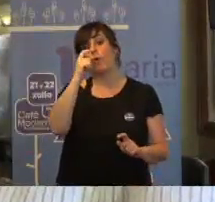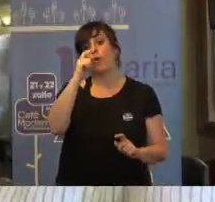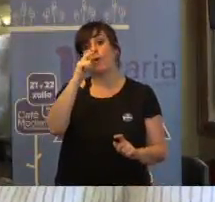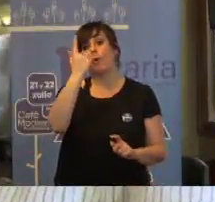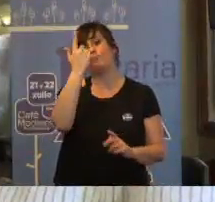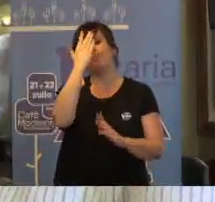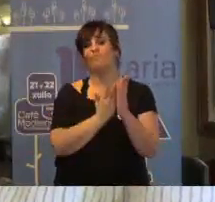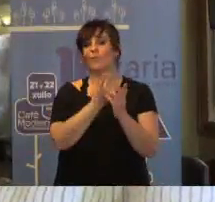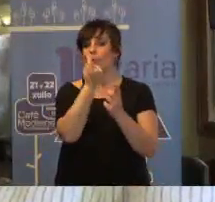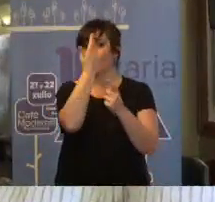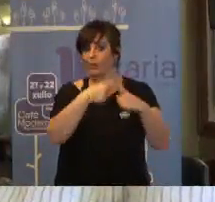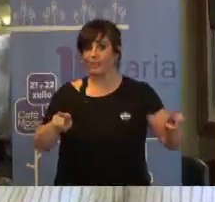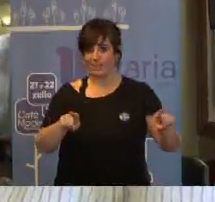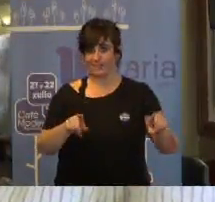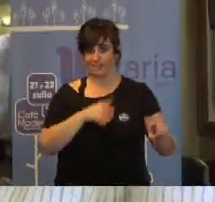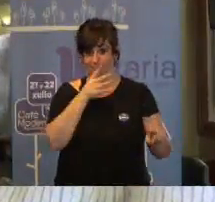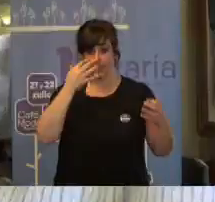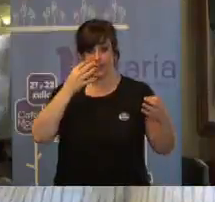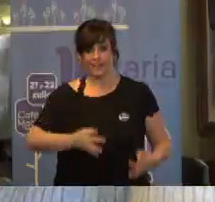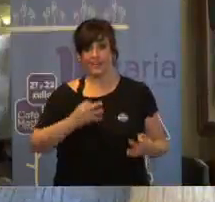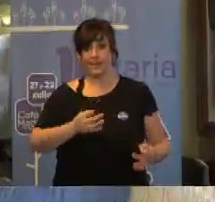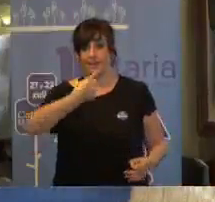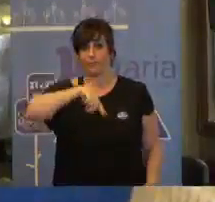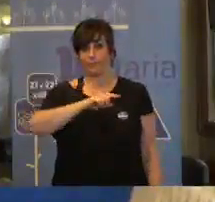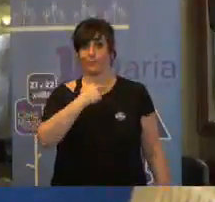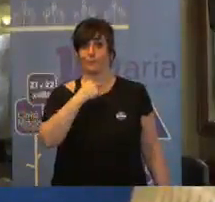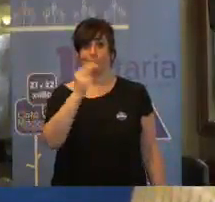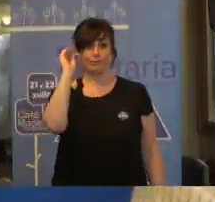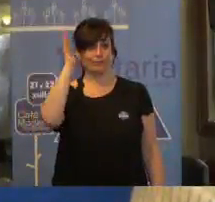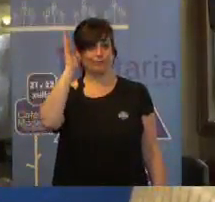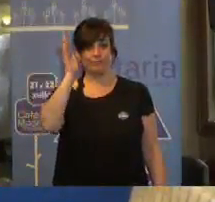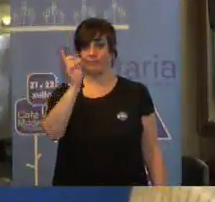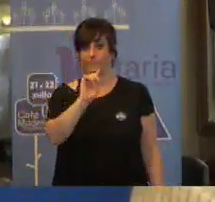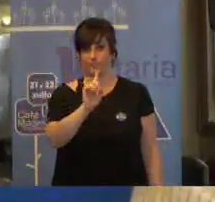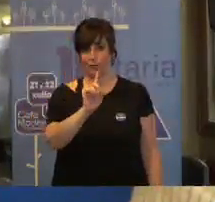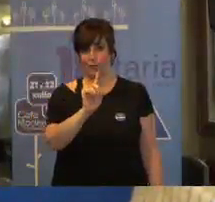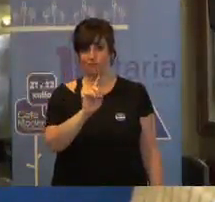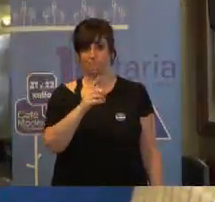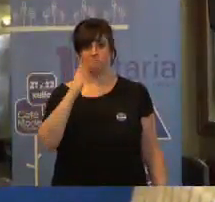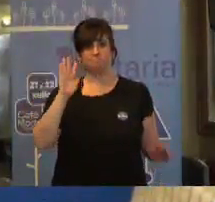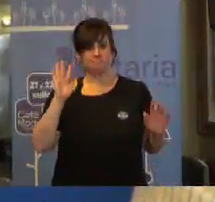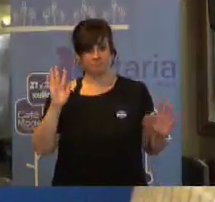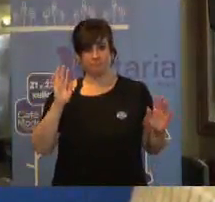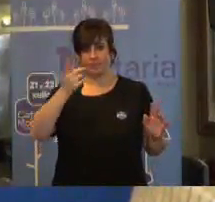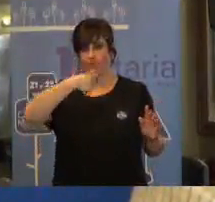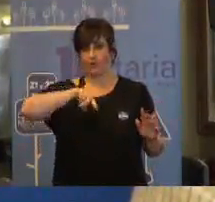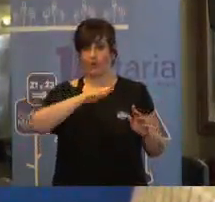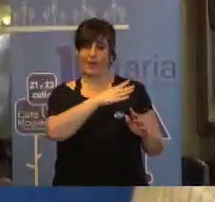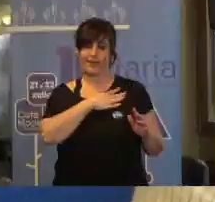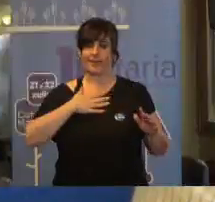distinta, non? Porque en realidade nós non somos poñentes de nada, sino que se trata de facer unha dinámica